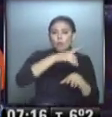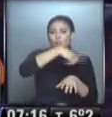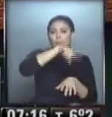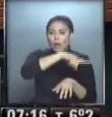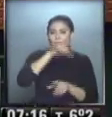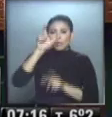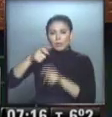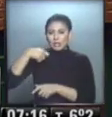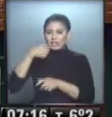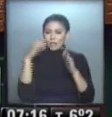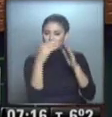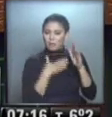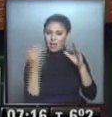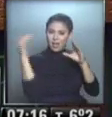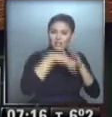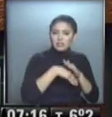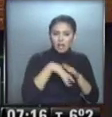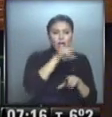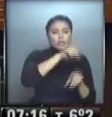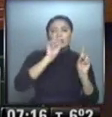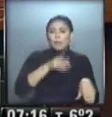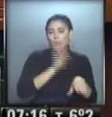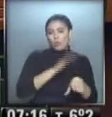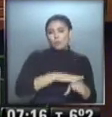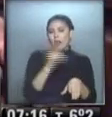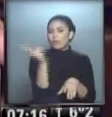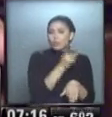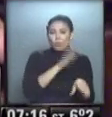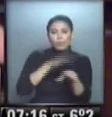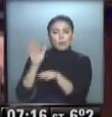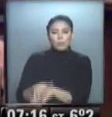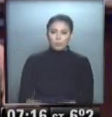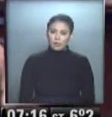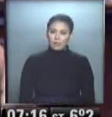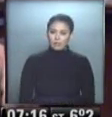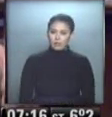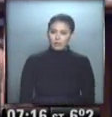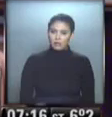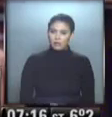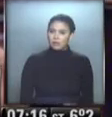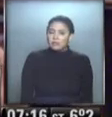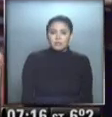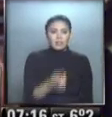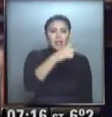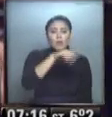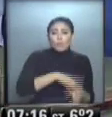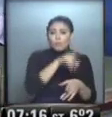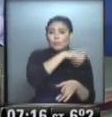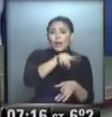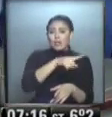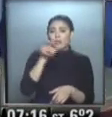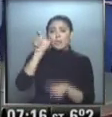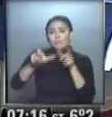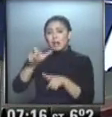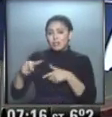a mi casa. Y son tan culpables como los asesinos. Ellos nos dispararon, pero ellos metieron los